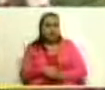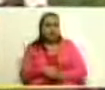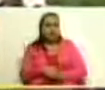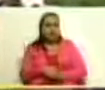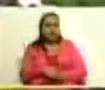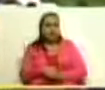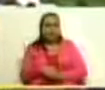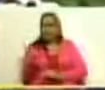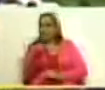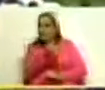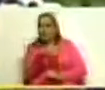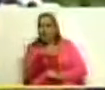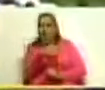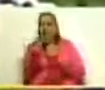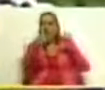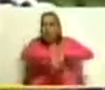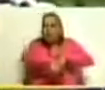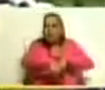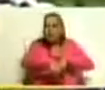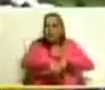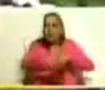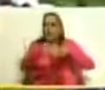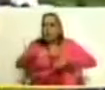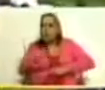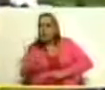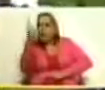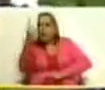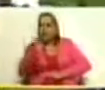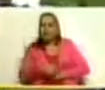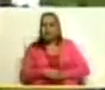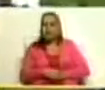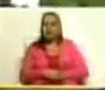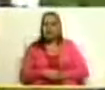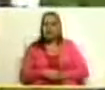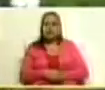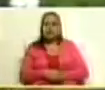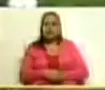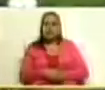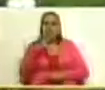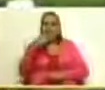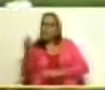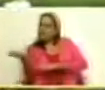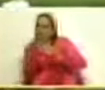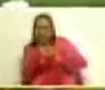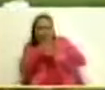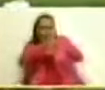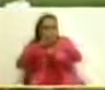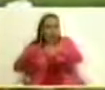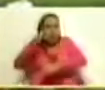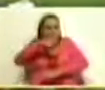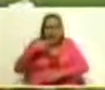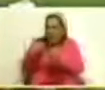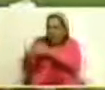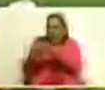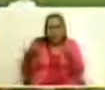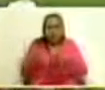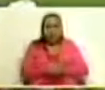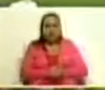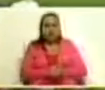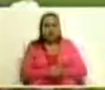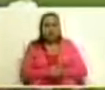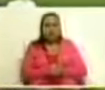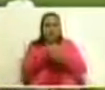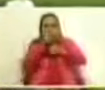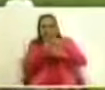Fueron los cómplices principales que llamaron a ametrallar al pueblo. Se calculan